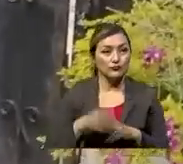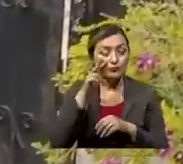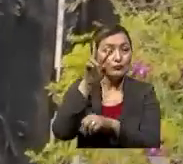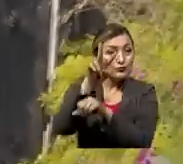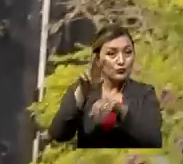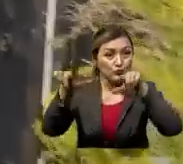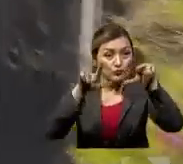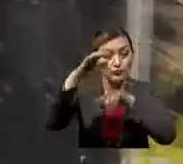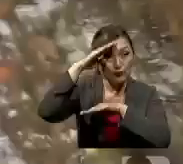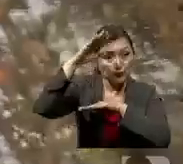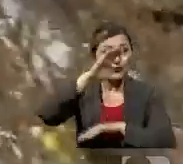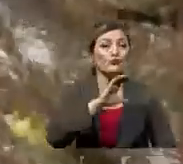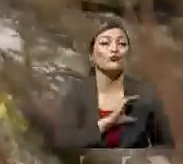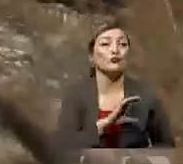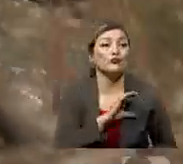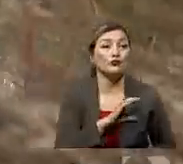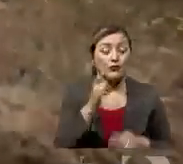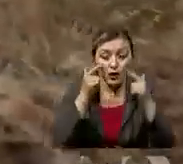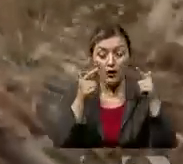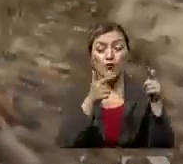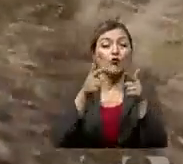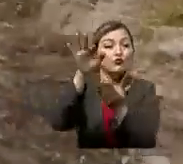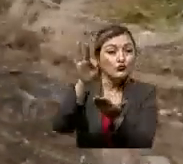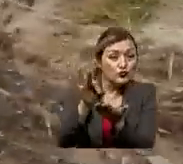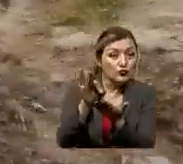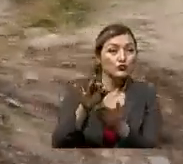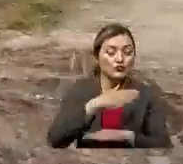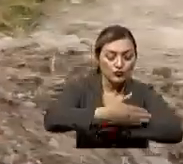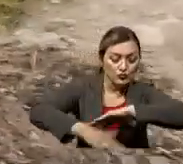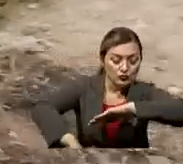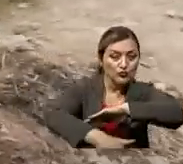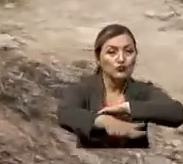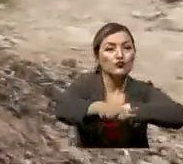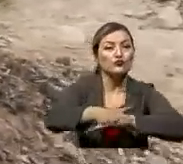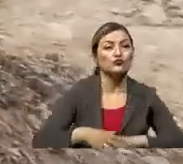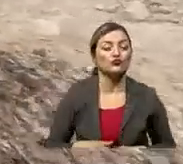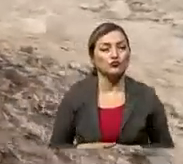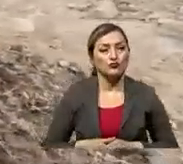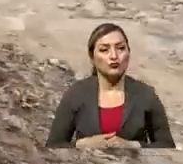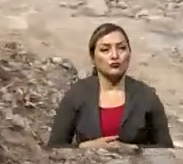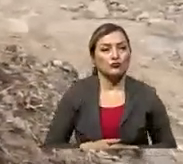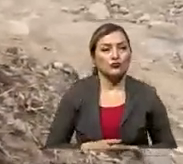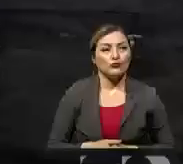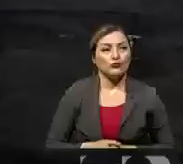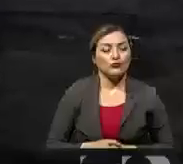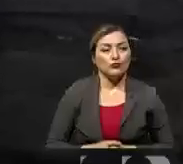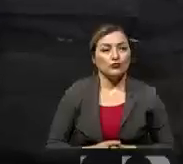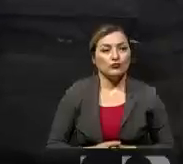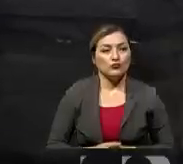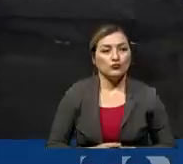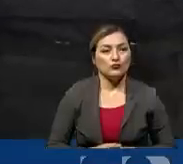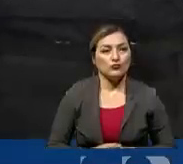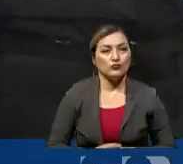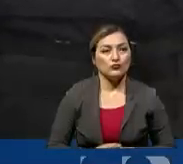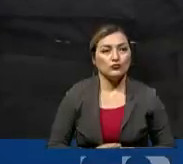los agentes metropolitanos, quienes custodiarán la zona de la quebrada. Nosotros iniciaremos las actuaciones previas